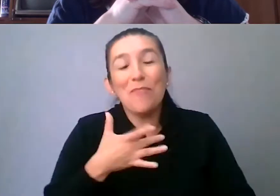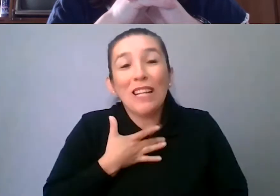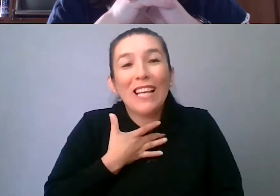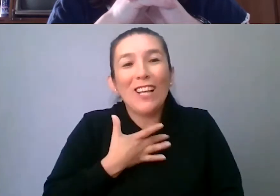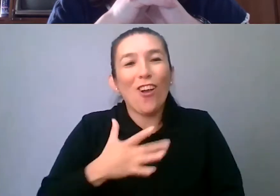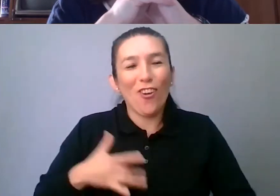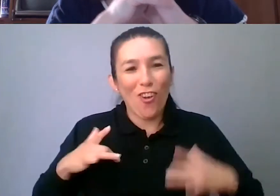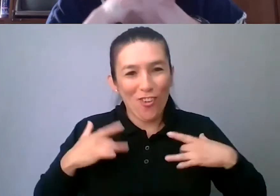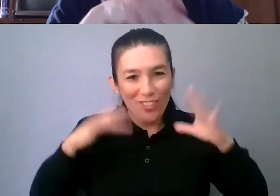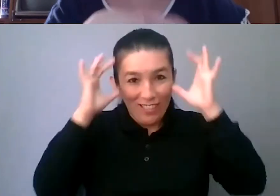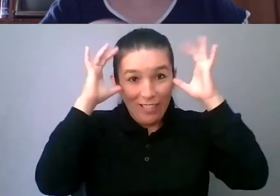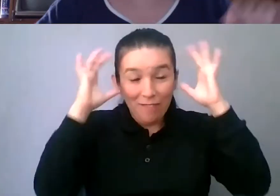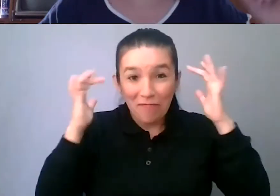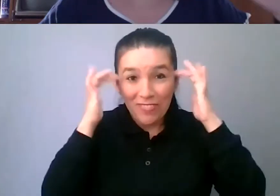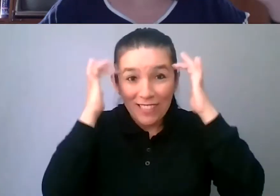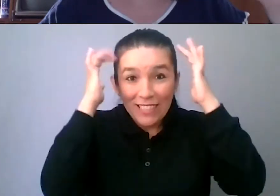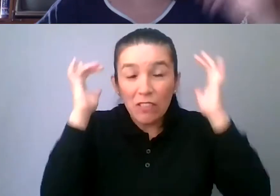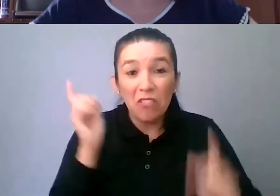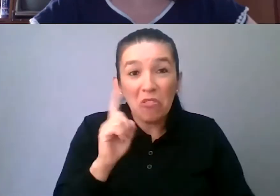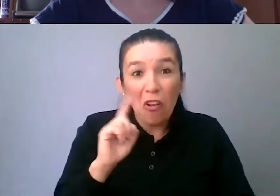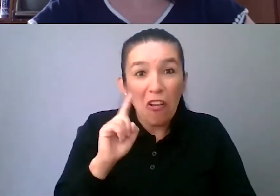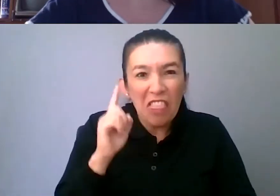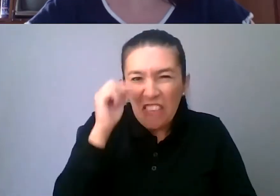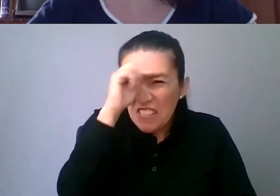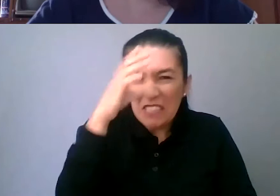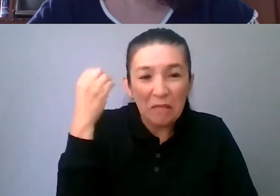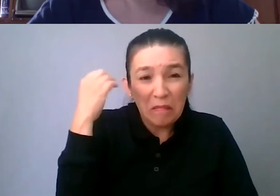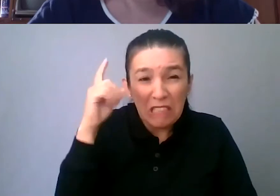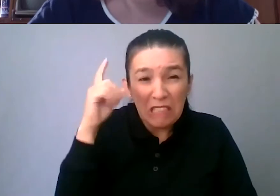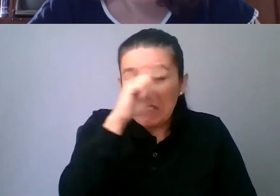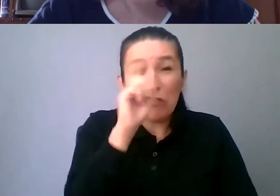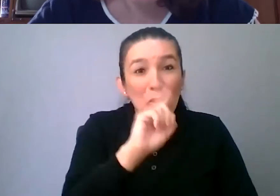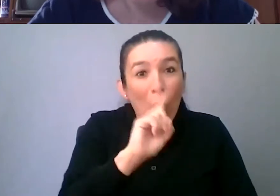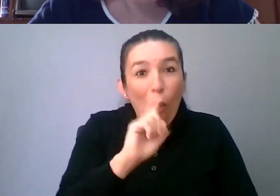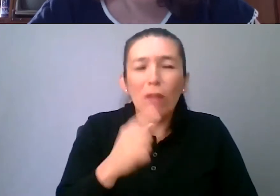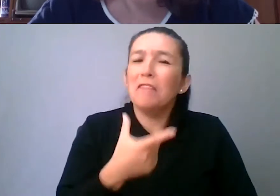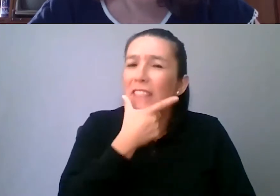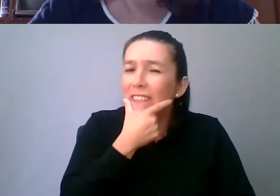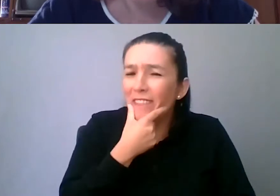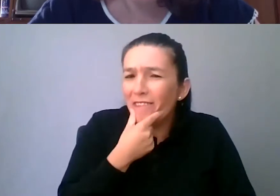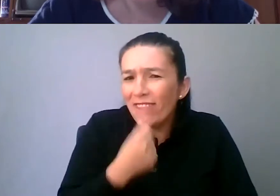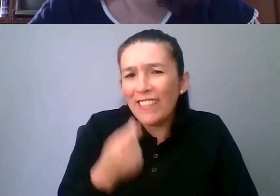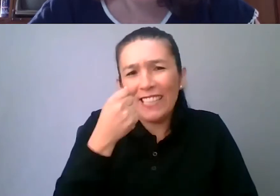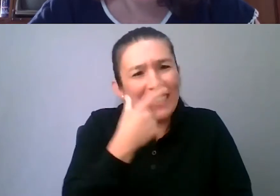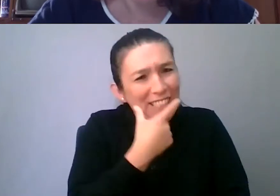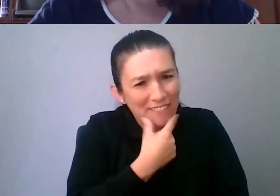No es difícil aprender, no es difícil. Es fácil aprenderlo.